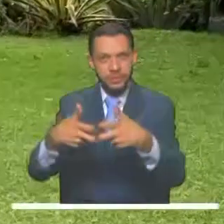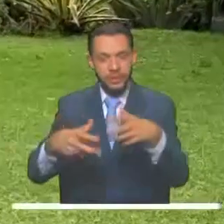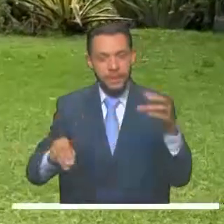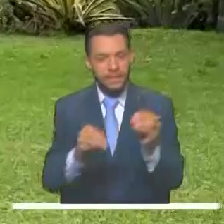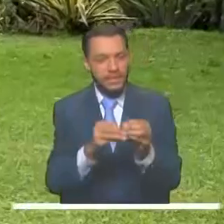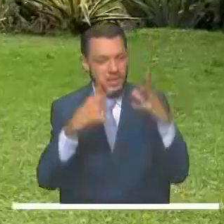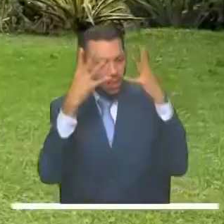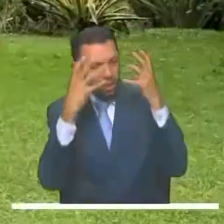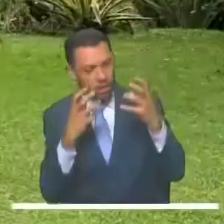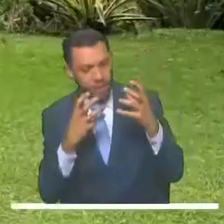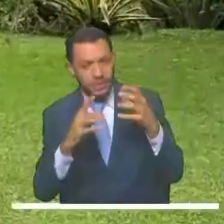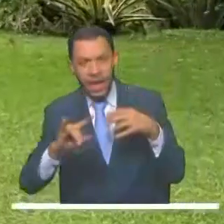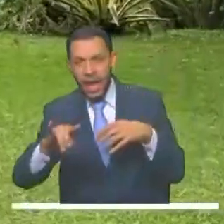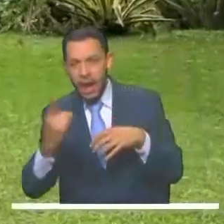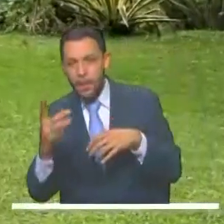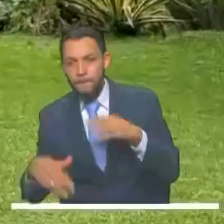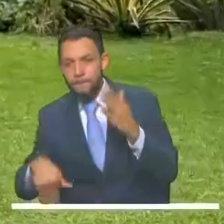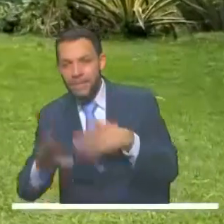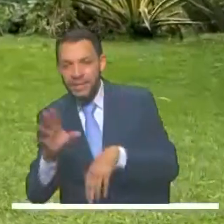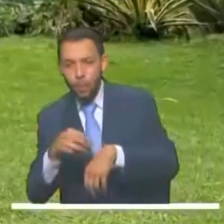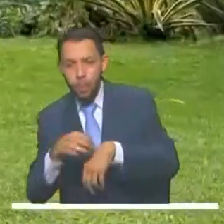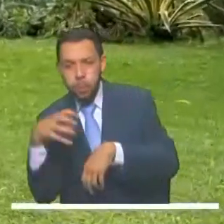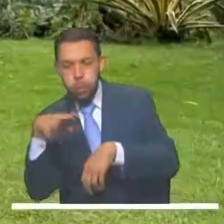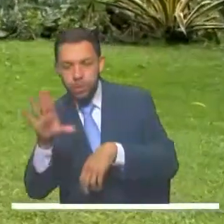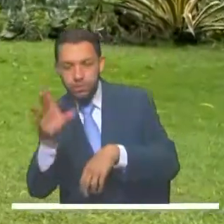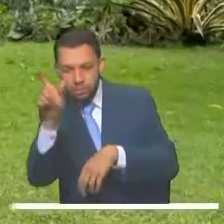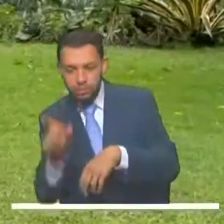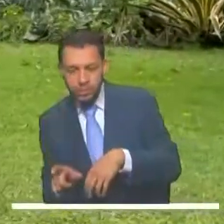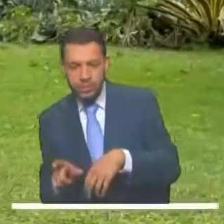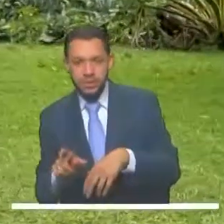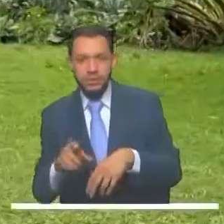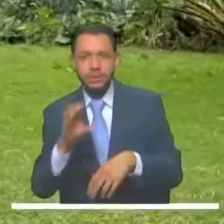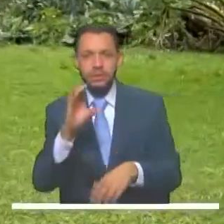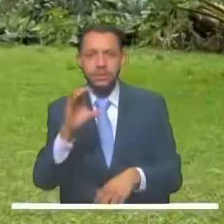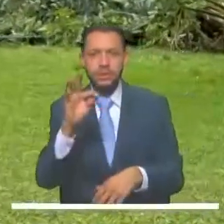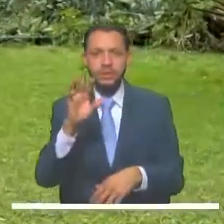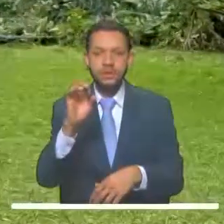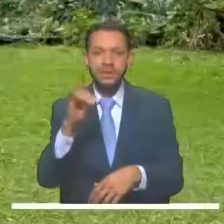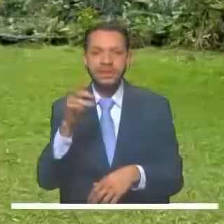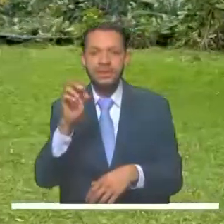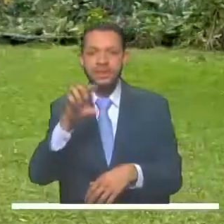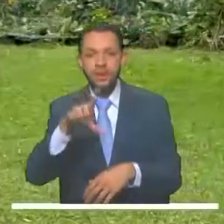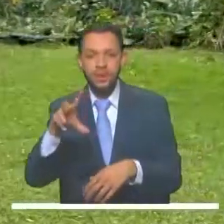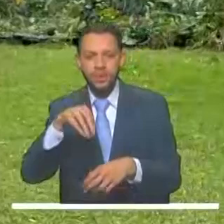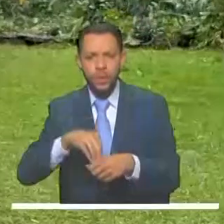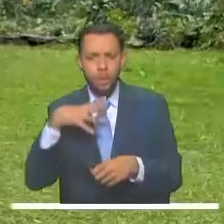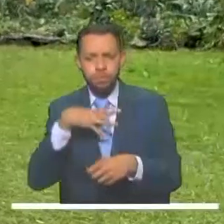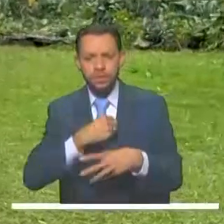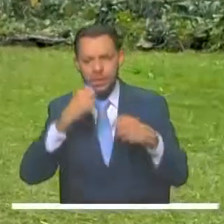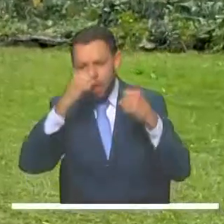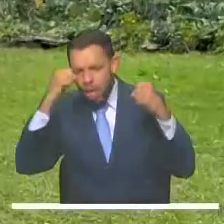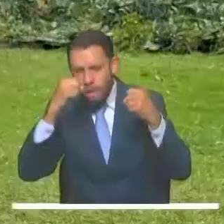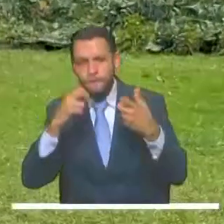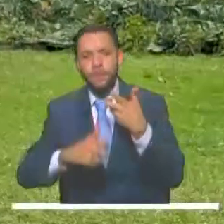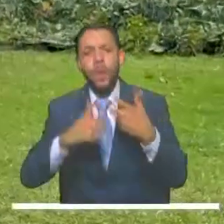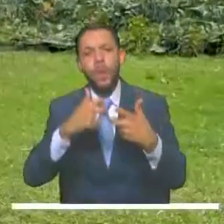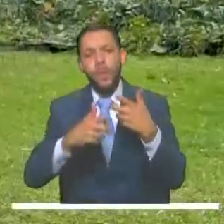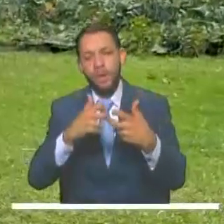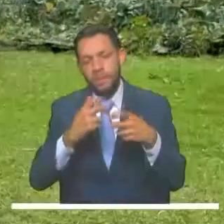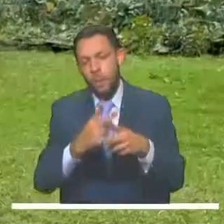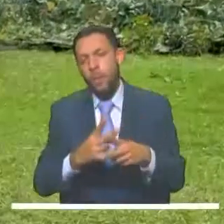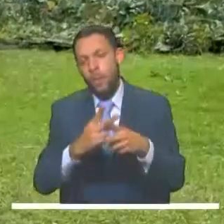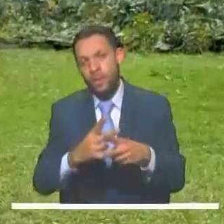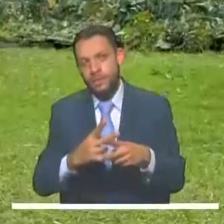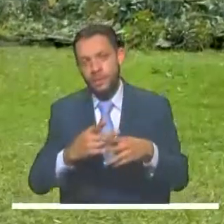porque si algo inflama y da sobrepeso es el cortisol que producimos cuando estamos estresados todo el día son